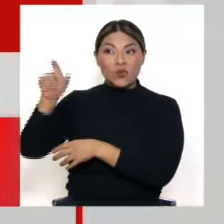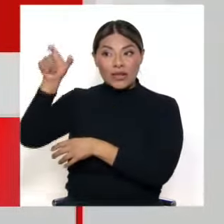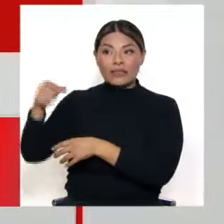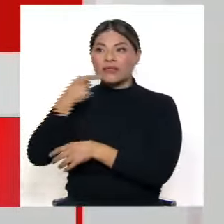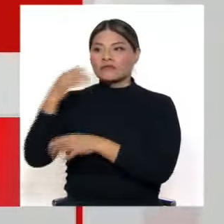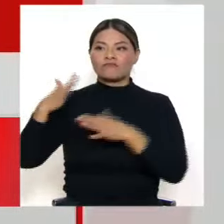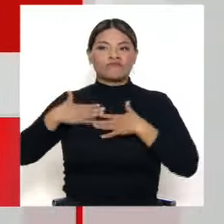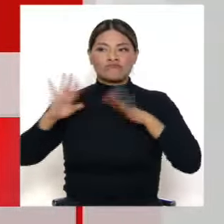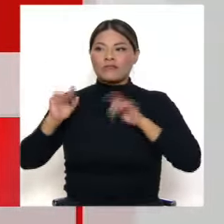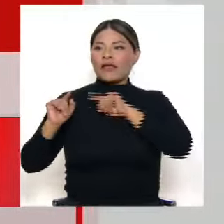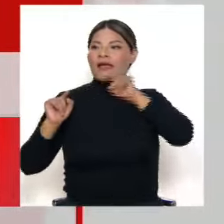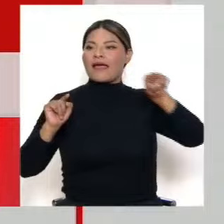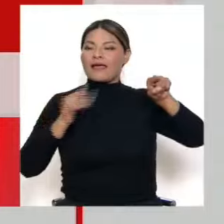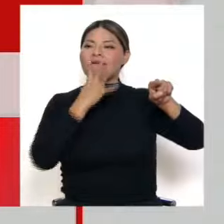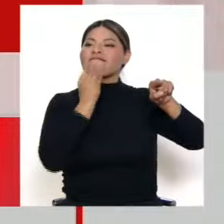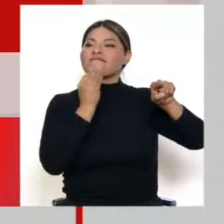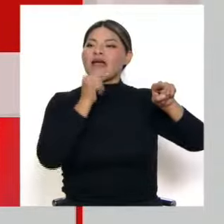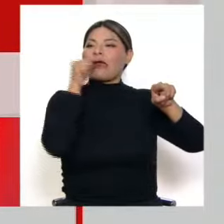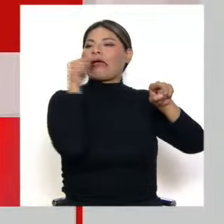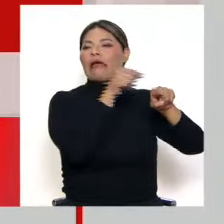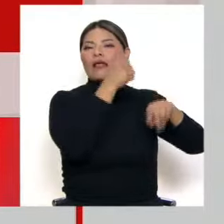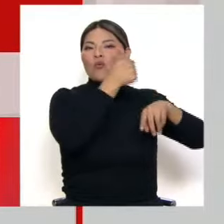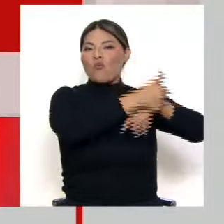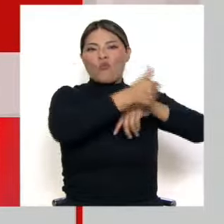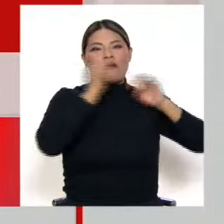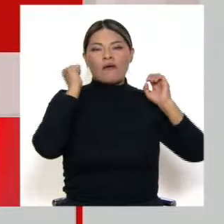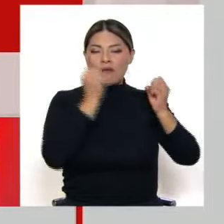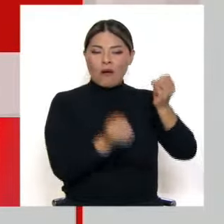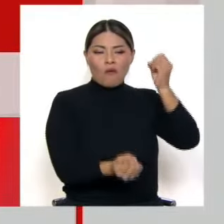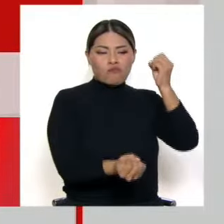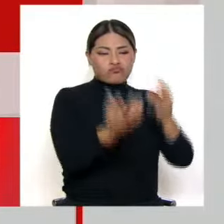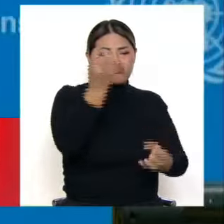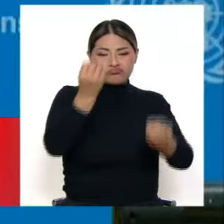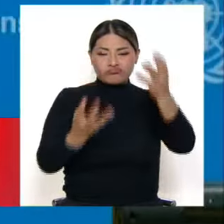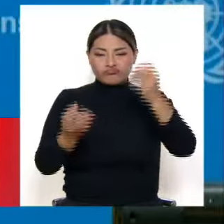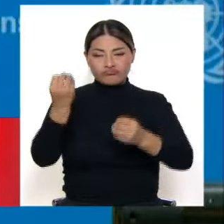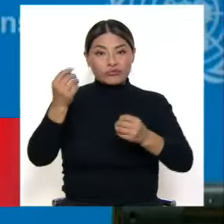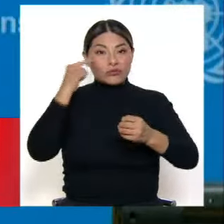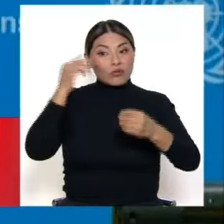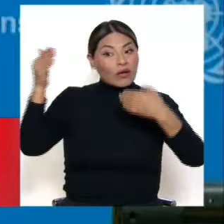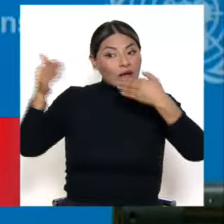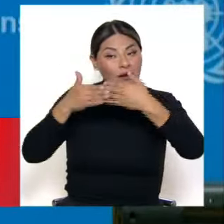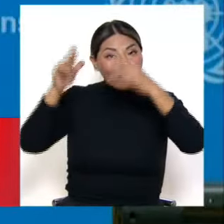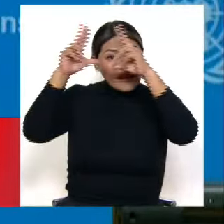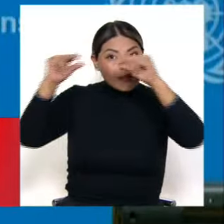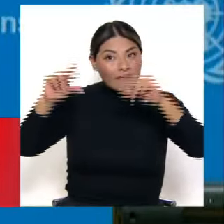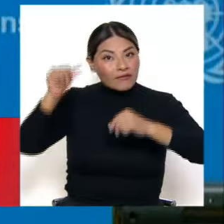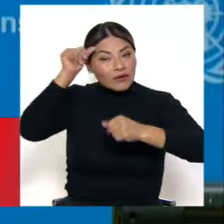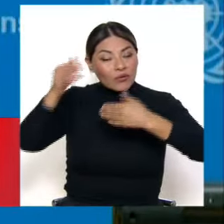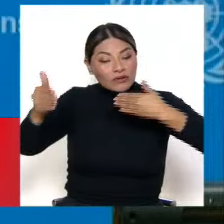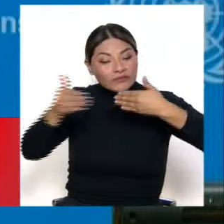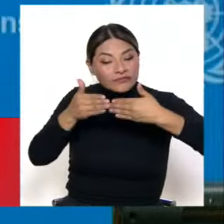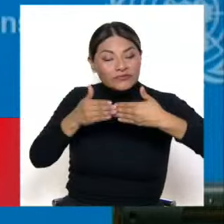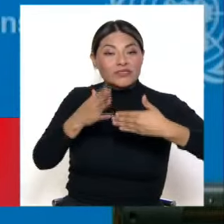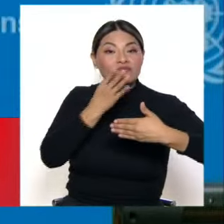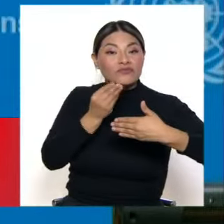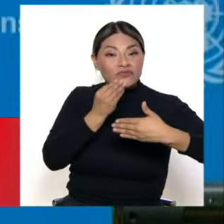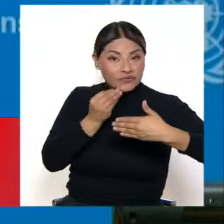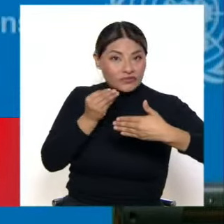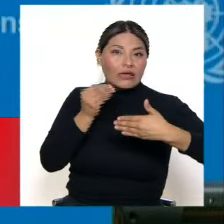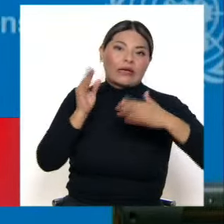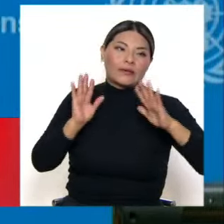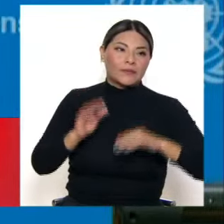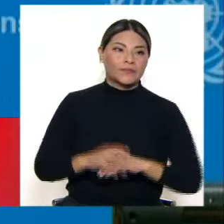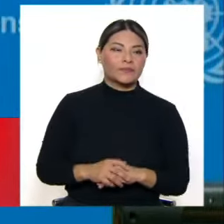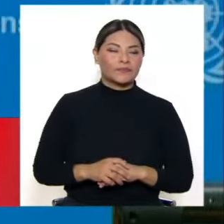que ha extendido sus objetivos voz de guerra a la frontera con Líbano creo que es muy importante que haya un control efectivo de los